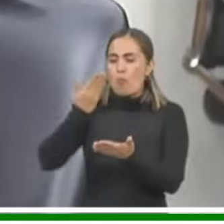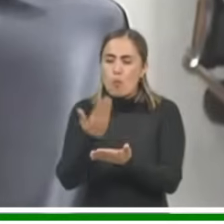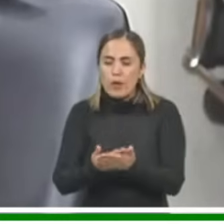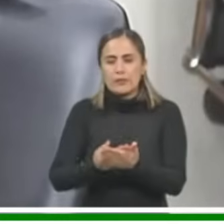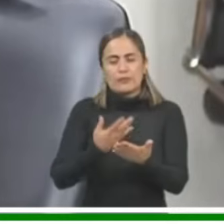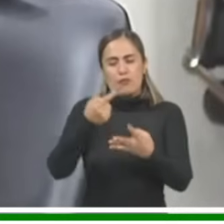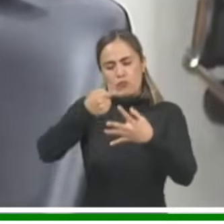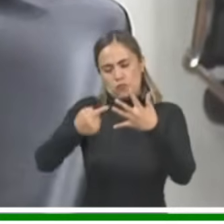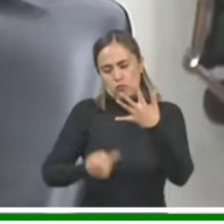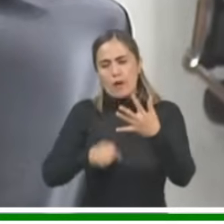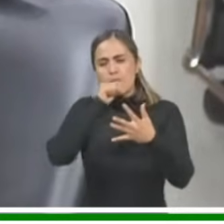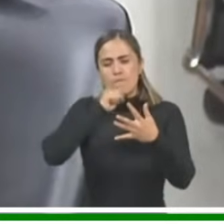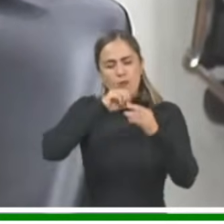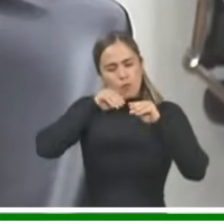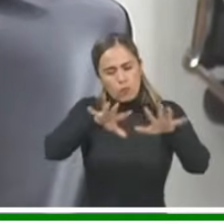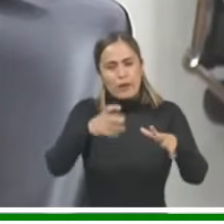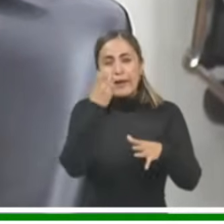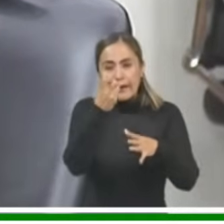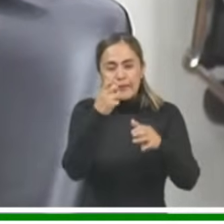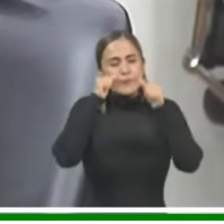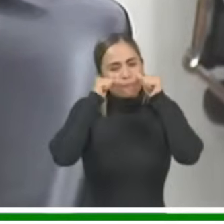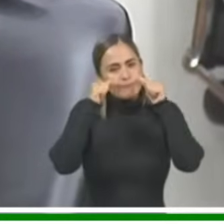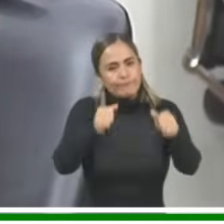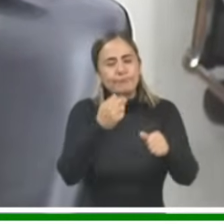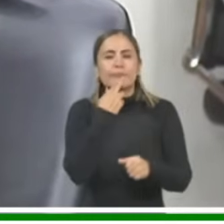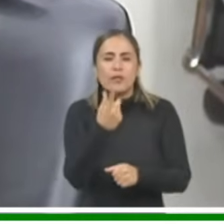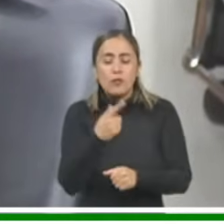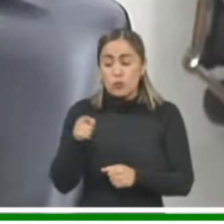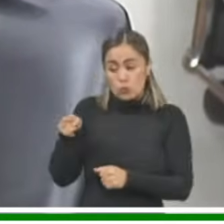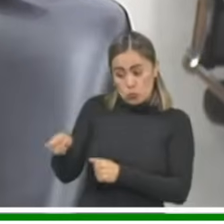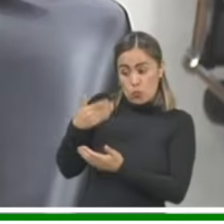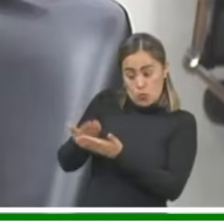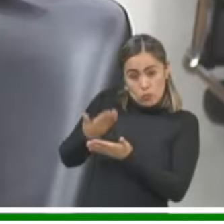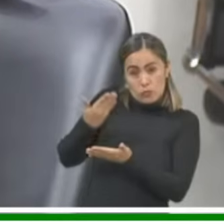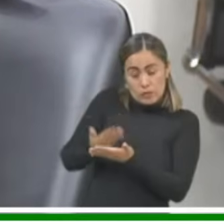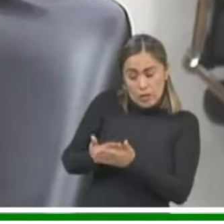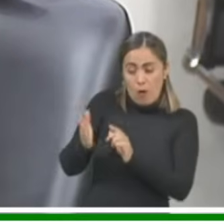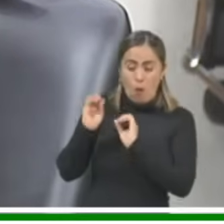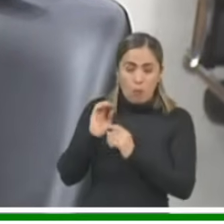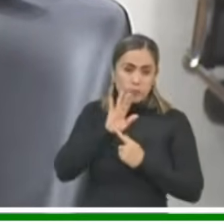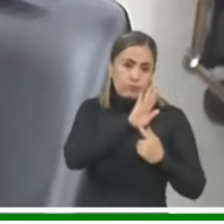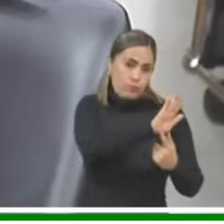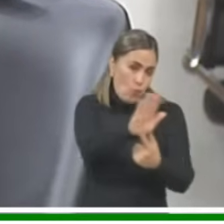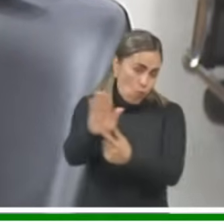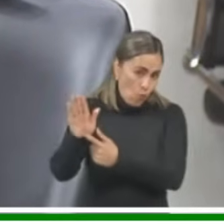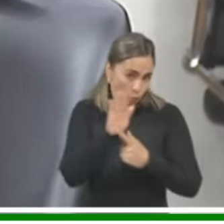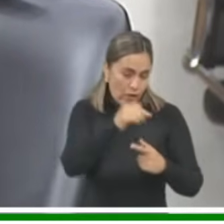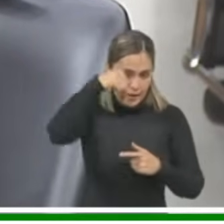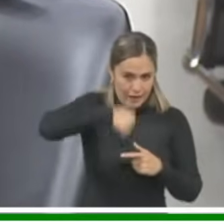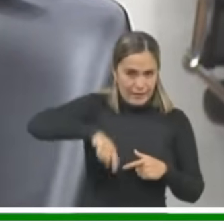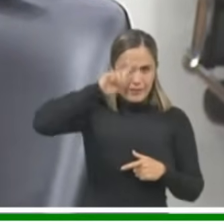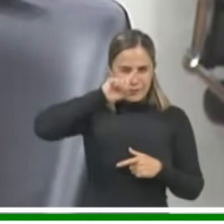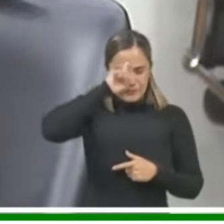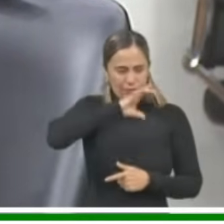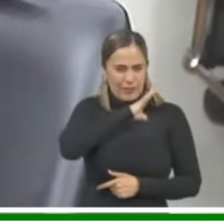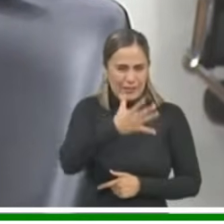campaña. Más allá de lo que usted sugiere, propone o pone a consideración de este Consejo General el día de